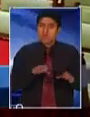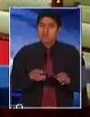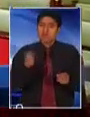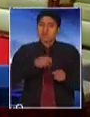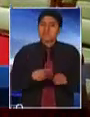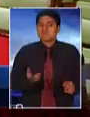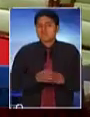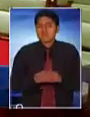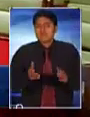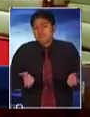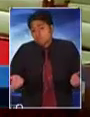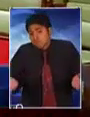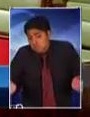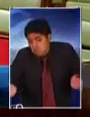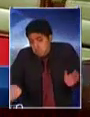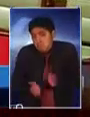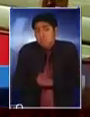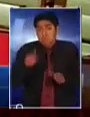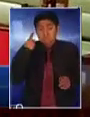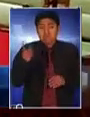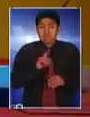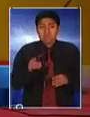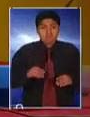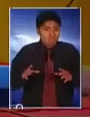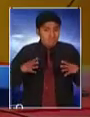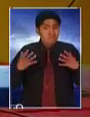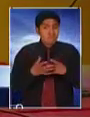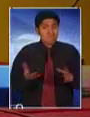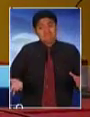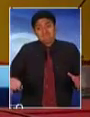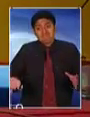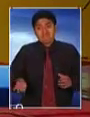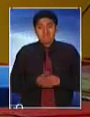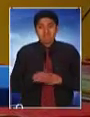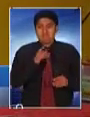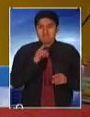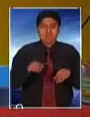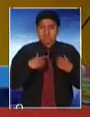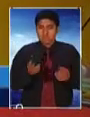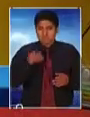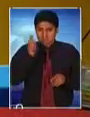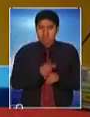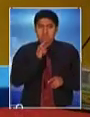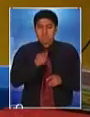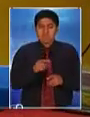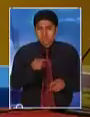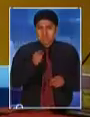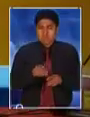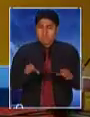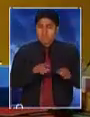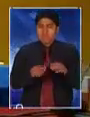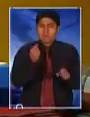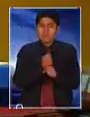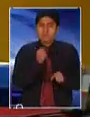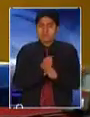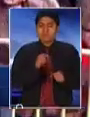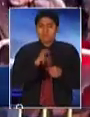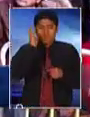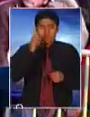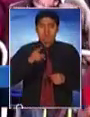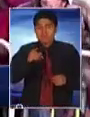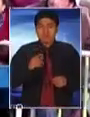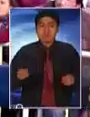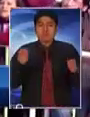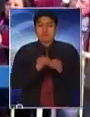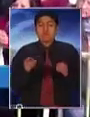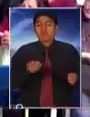hayan asistido. ¿Será porque no es una sesión? Un tema que no pudo estar ajeno es lo referente a la situación laboral de los